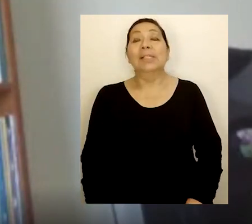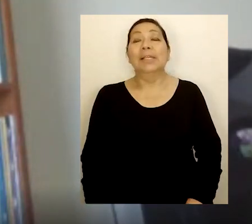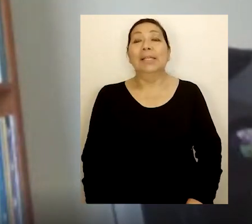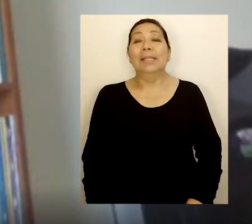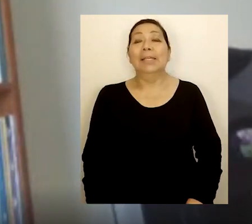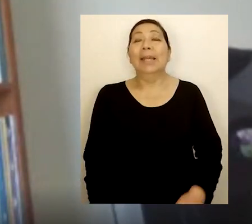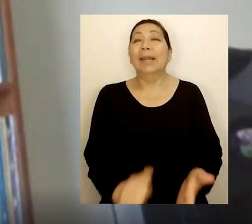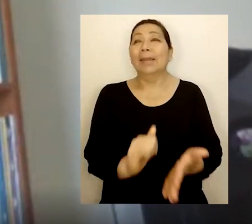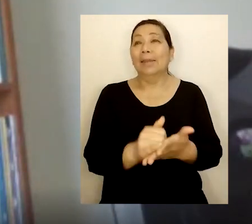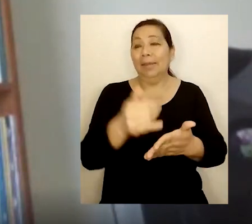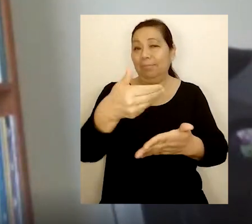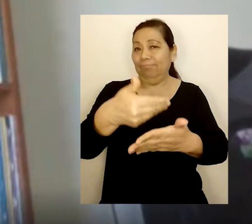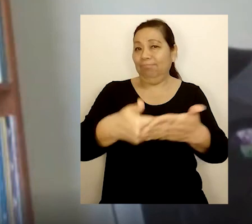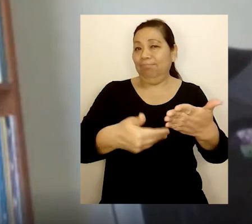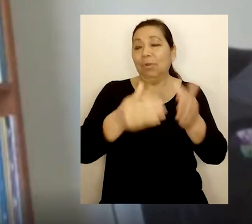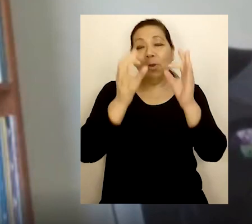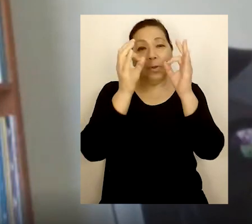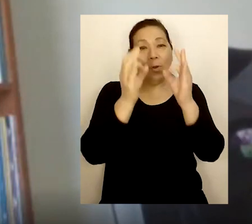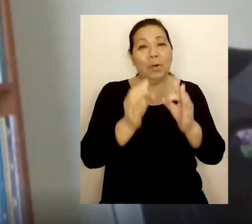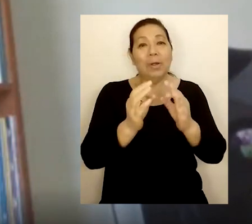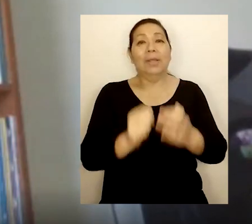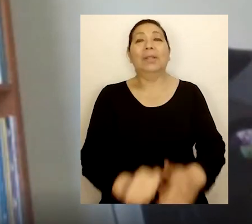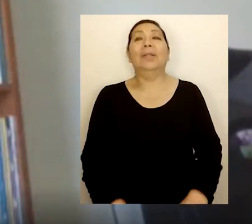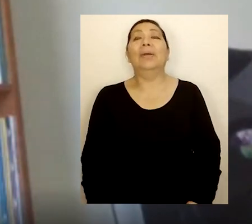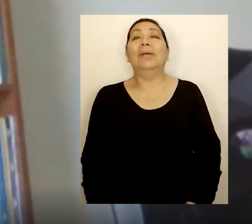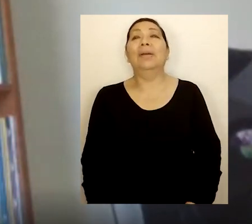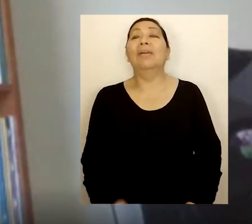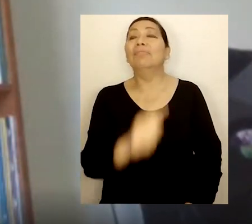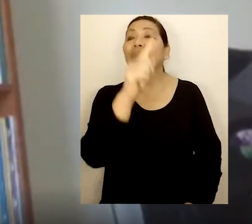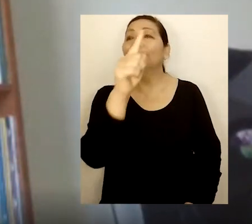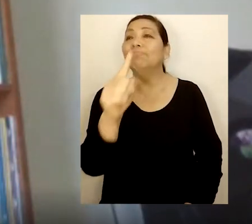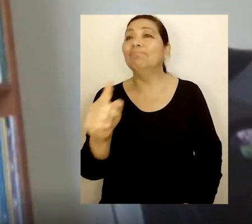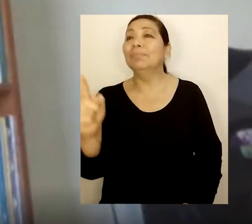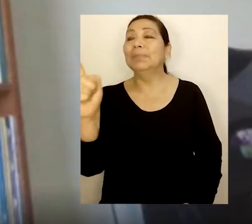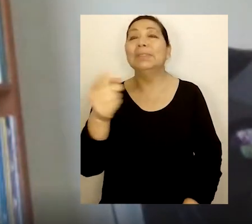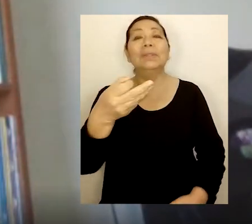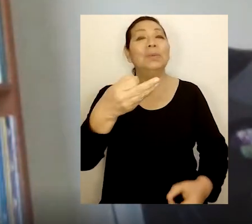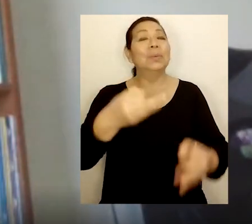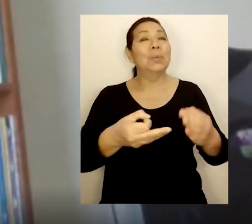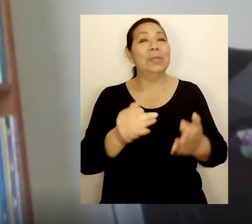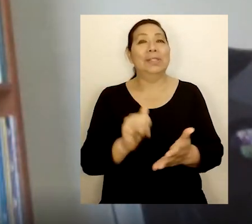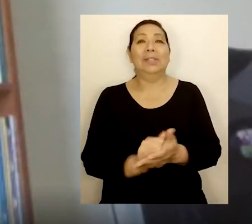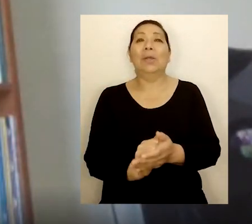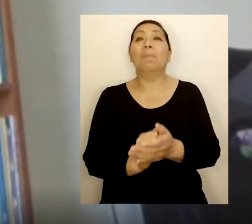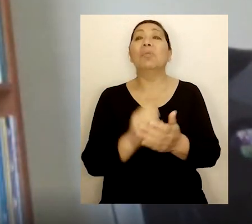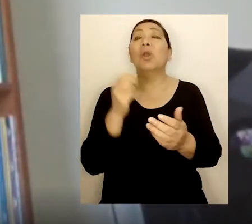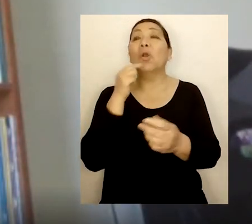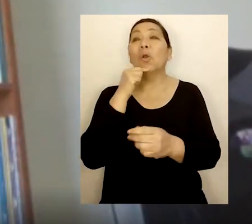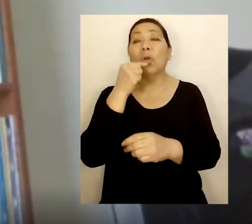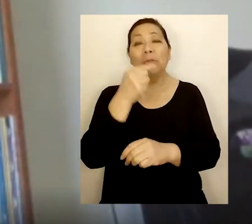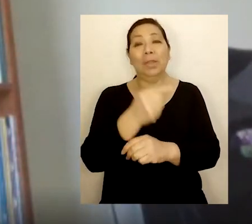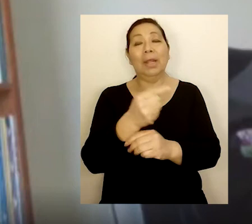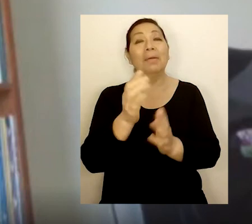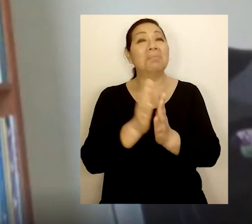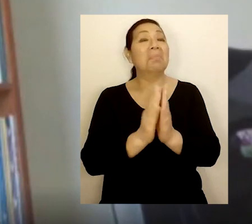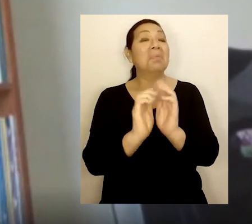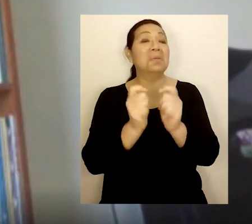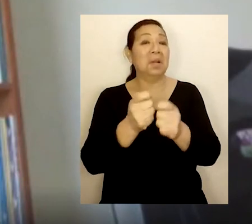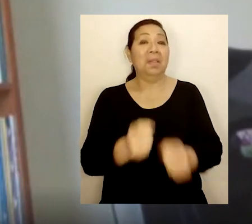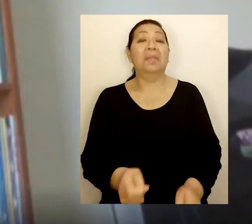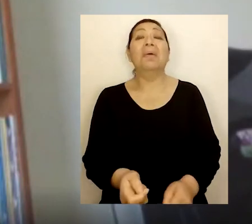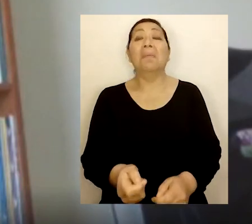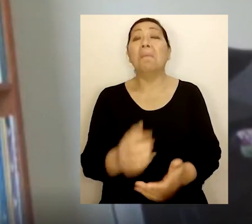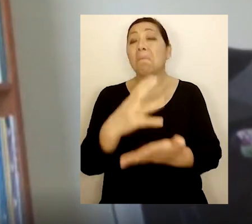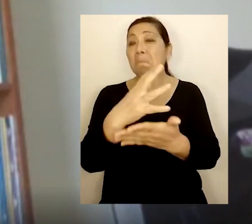que en el extremo correcto que declara haber nulidad en la sentencia y contra el hoy beneficiario se le ha agravado